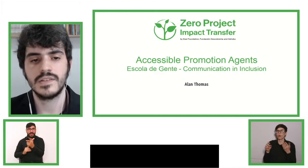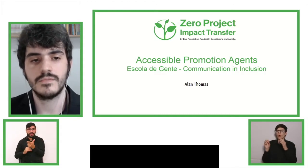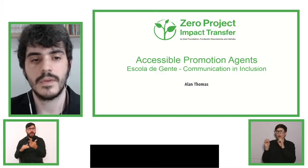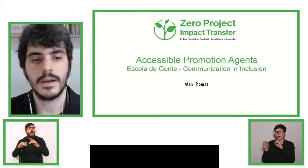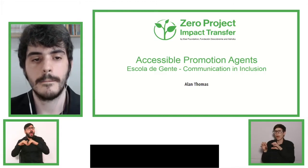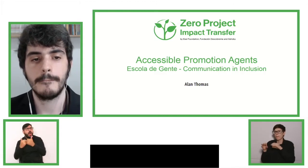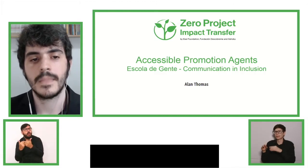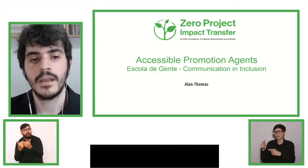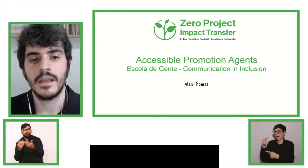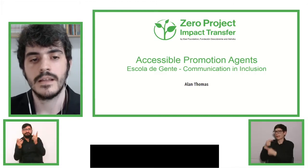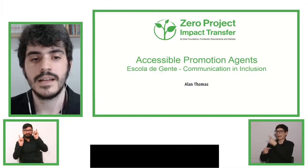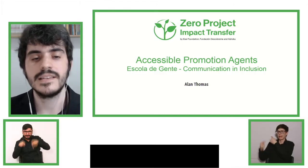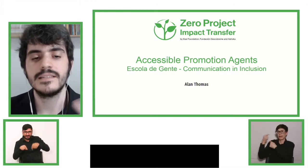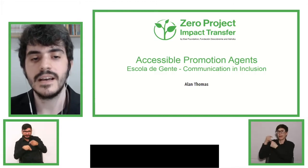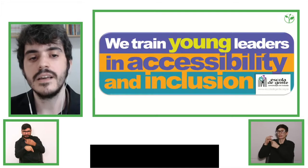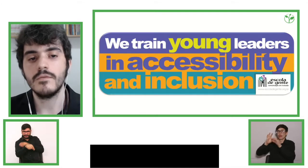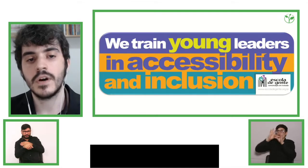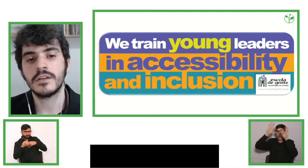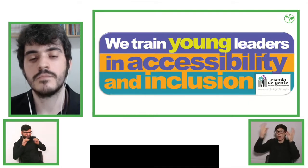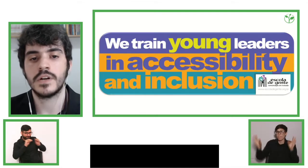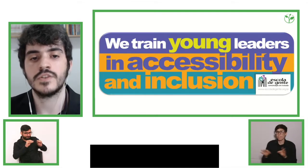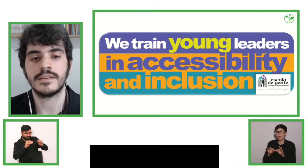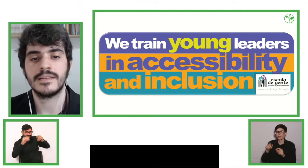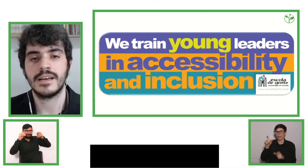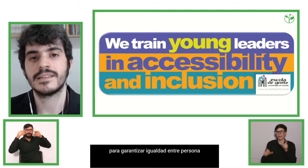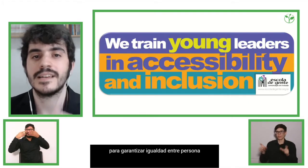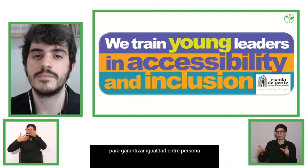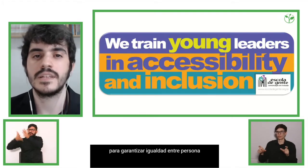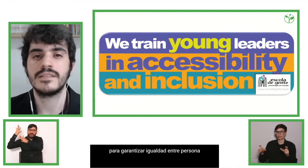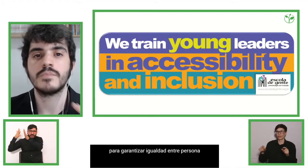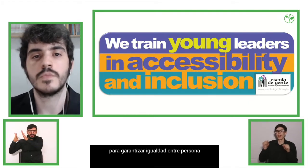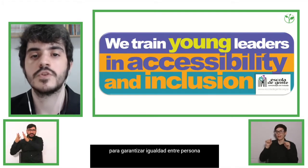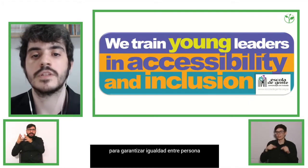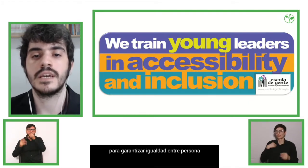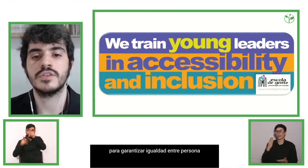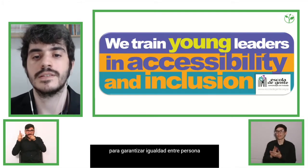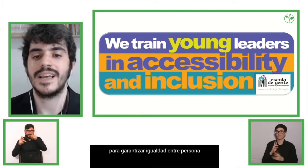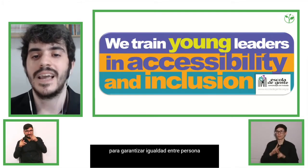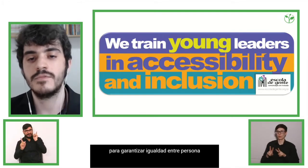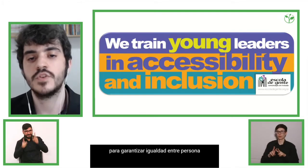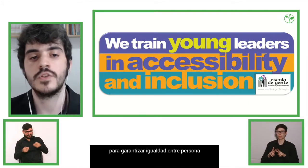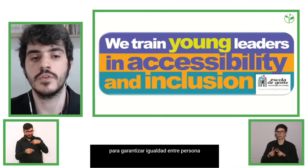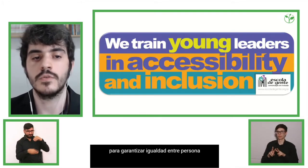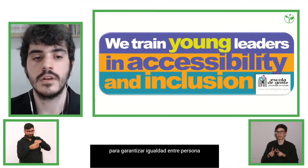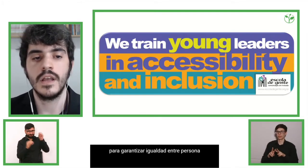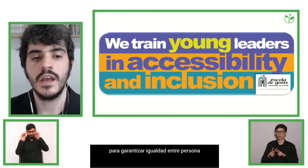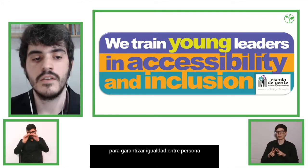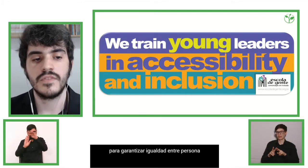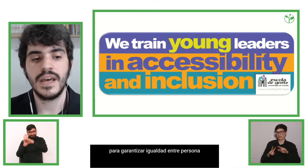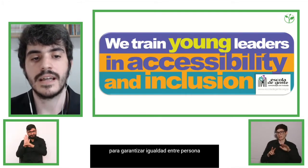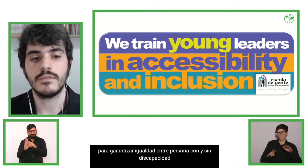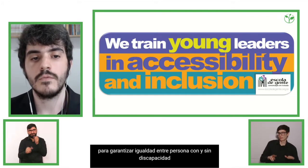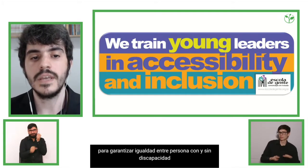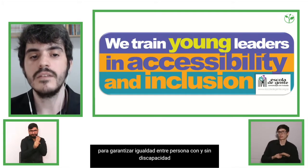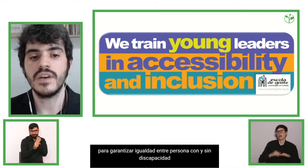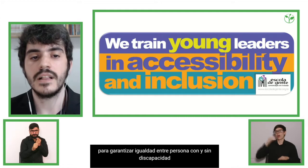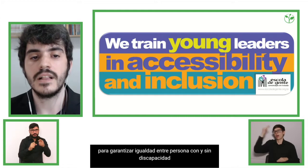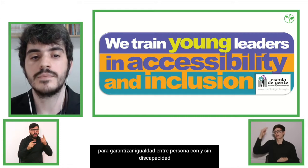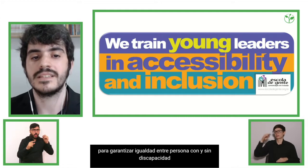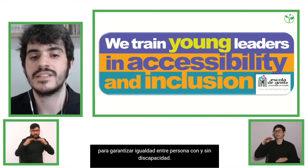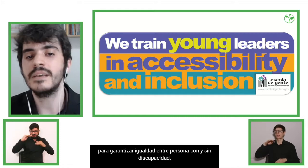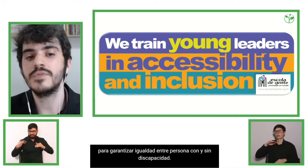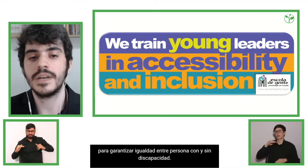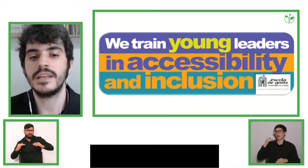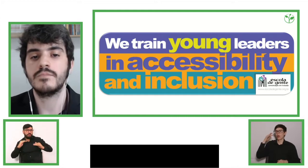generación completa de personas para no discriminar. Y eso es lo que es nuestro proyecto. La gente de promoción de accesibilidad quiere hacer.